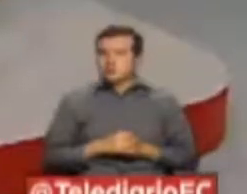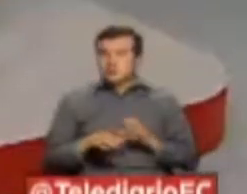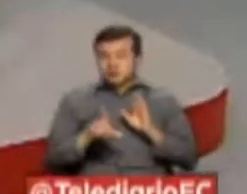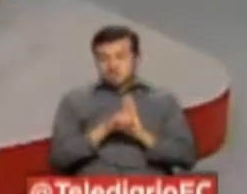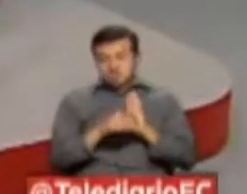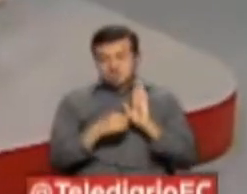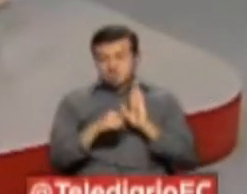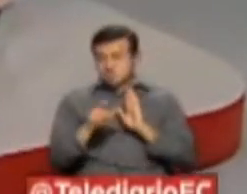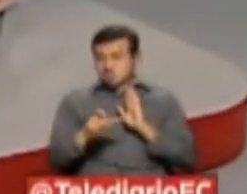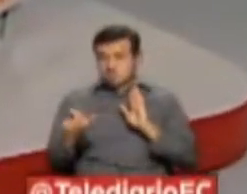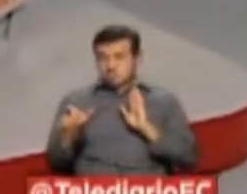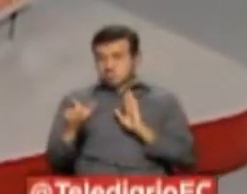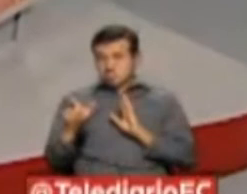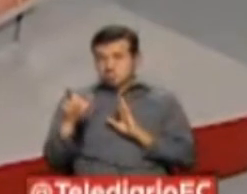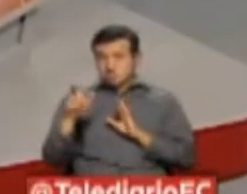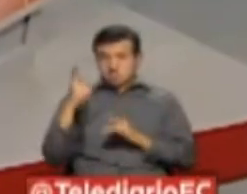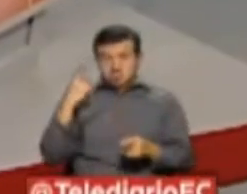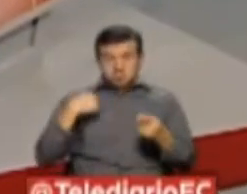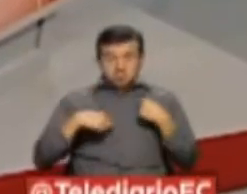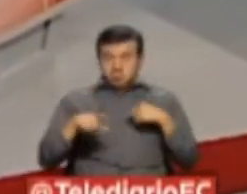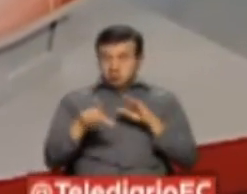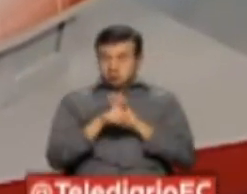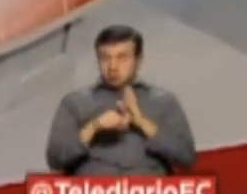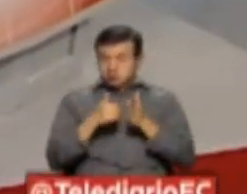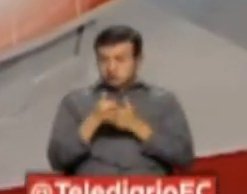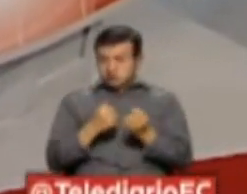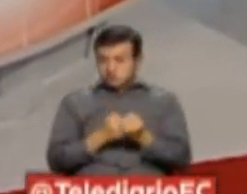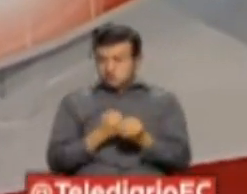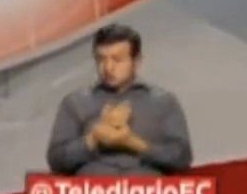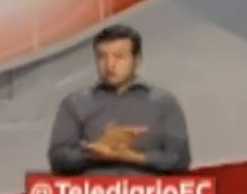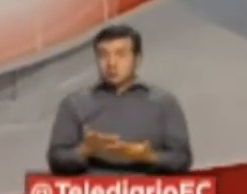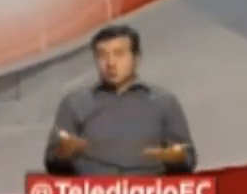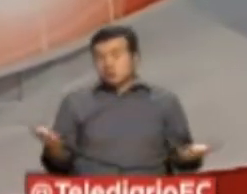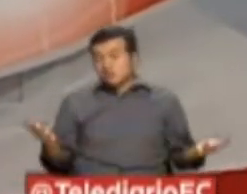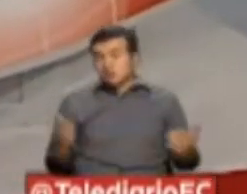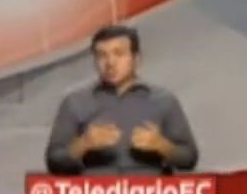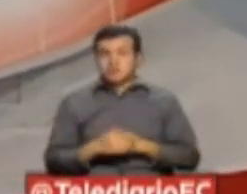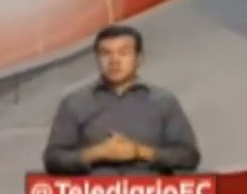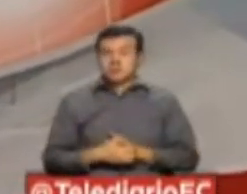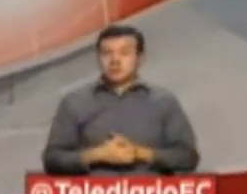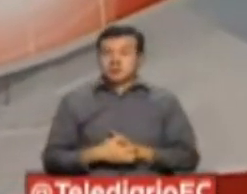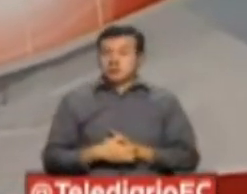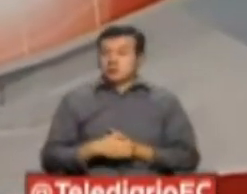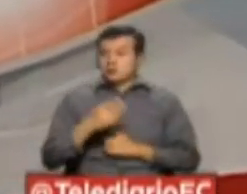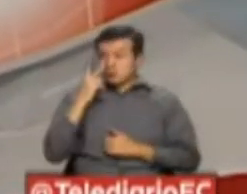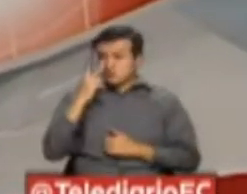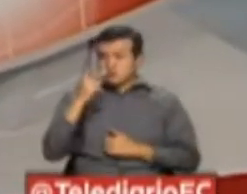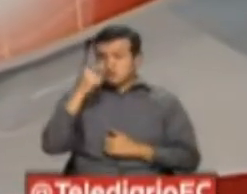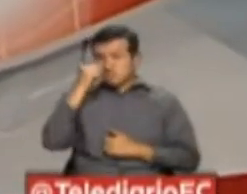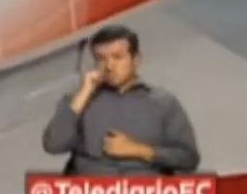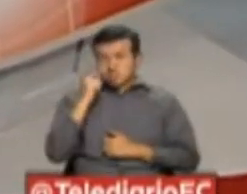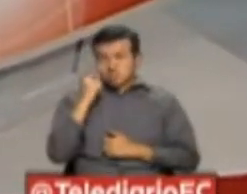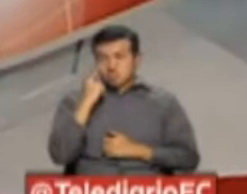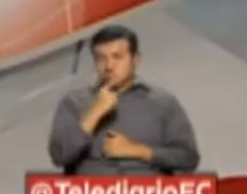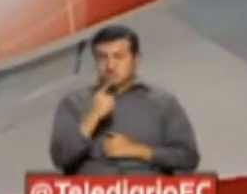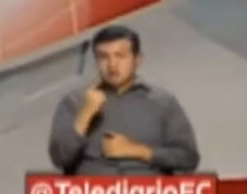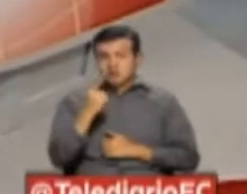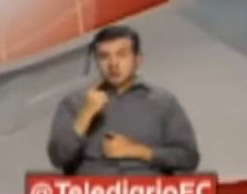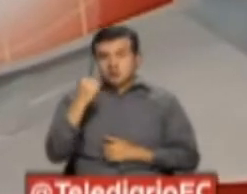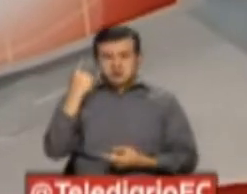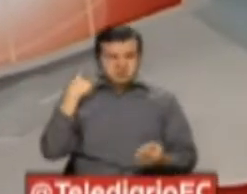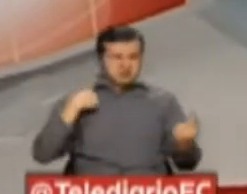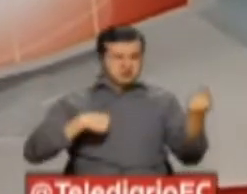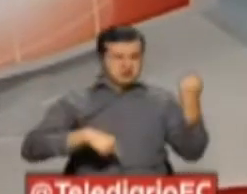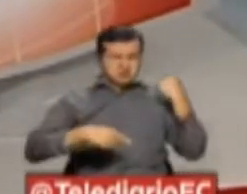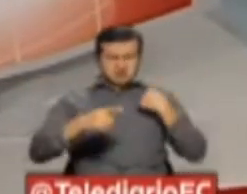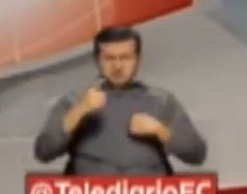legales tienen las víctimas de todo esto porque estamos viendo que ayer resultaron mutilados